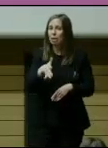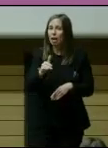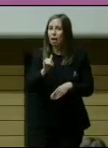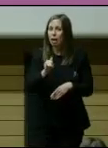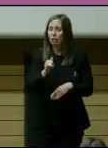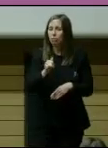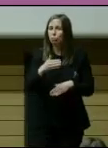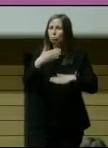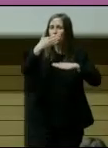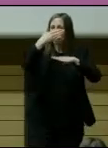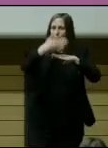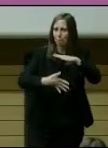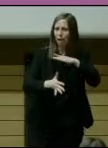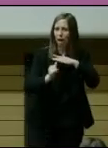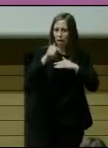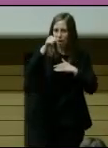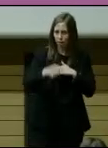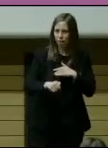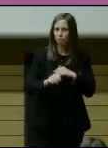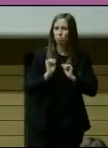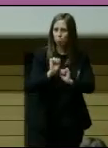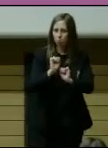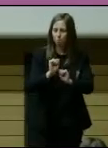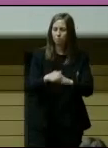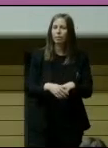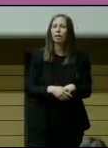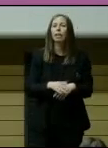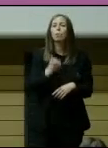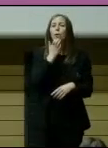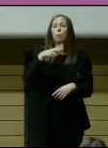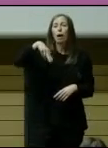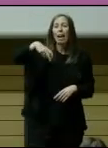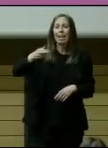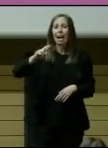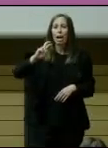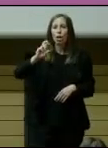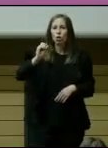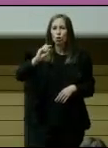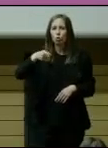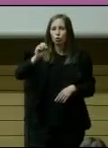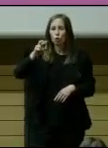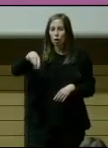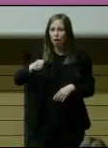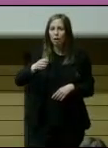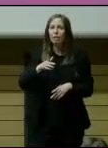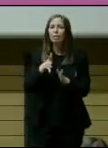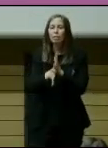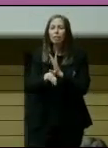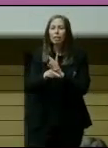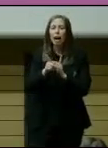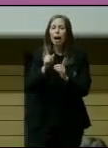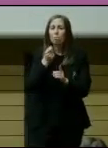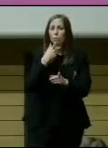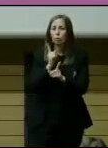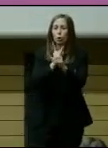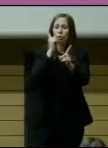contingencia brutal que no pasa, que es imposible. A ver, que la naloxona, que es el antídoto para entendernos de los opioides,